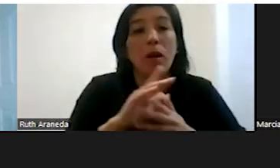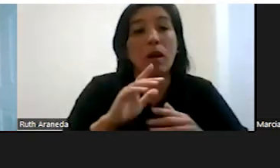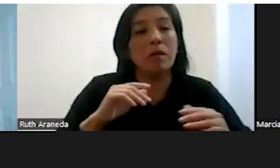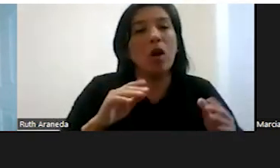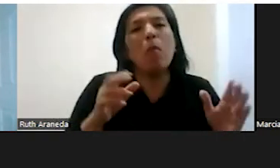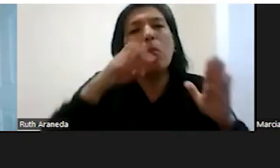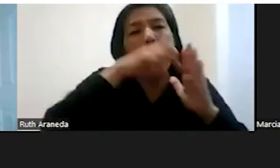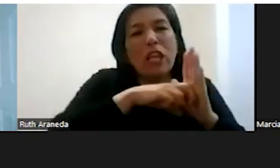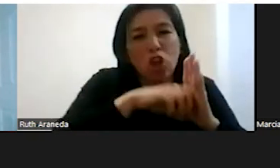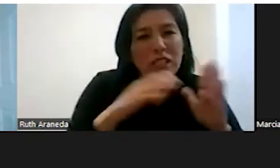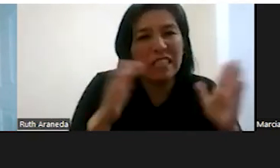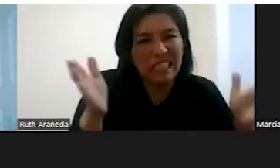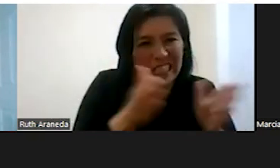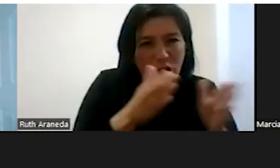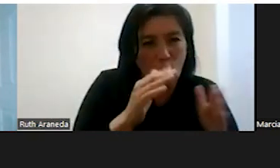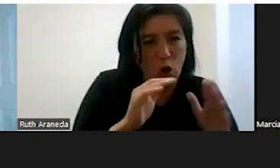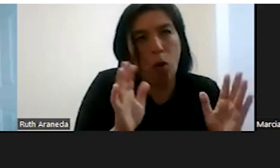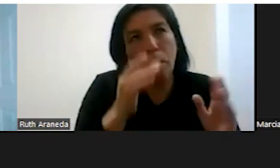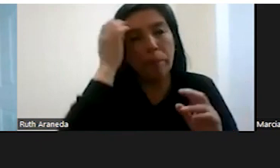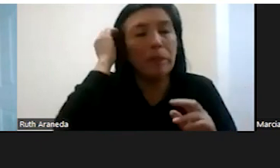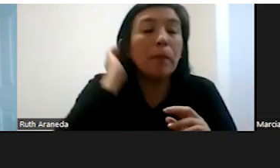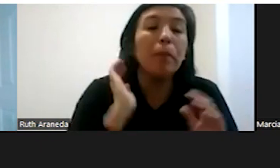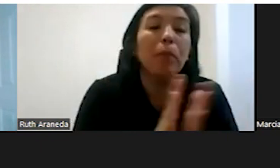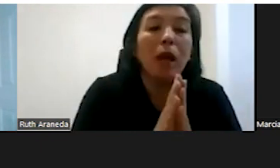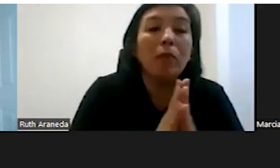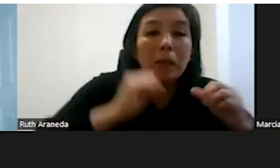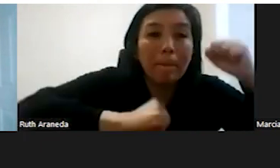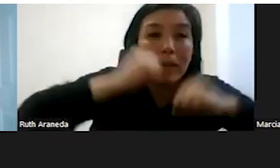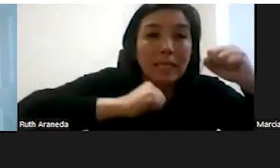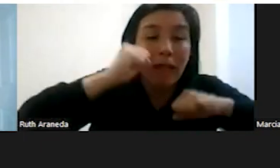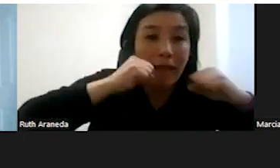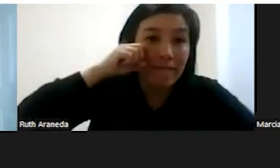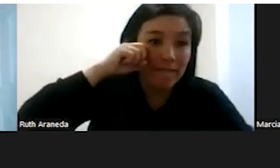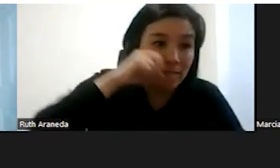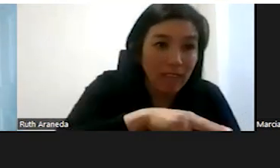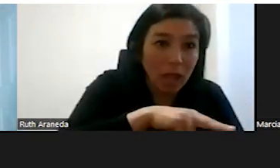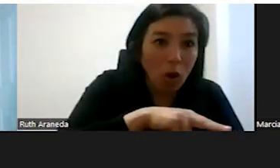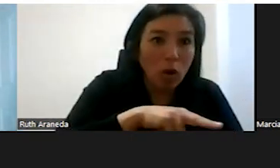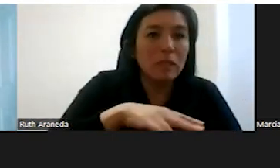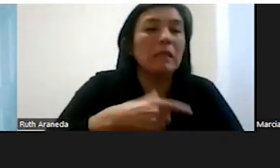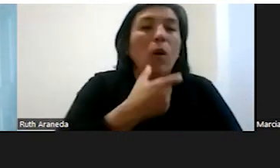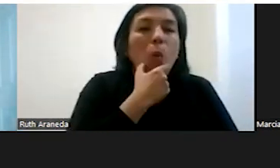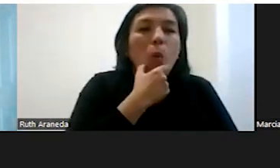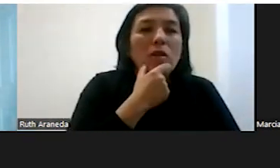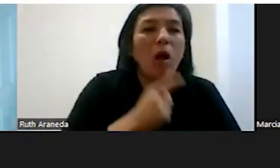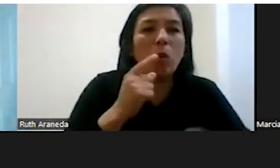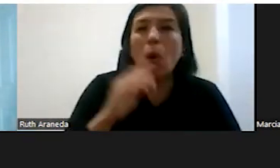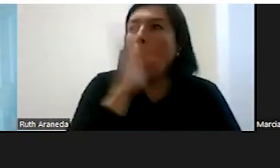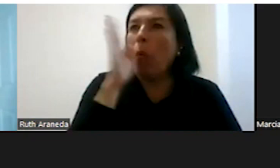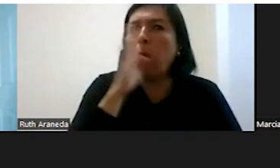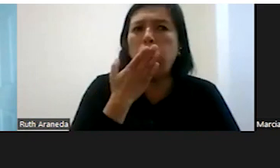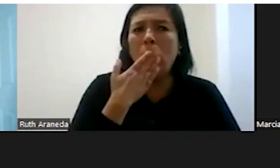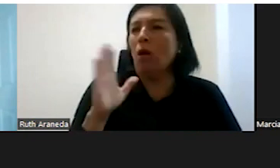obra. Entonces, ¿qué hacen las empresas chicas? Tapan el esqueleto, lo tiran para un lado, lo hacen desaparecer rápidamente.